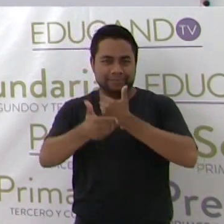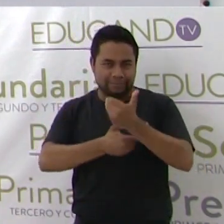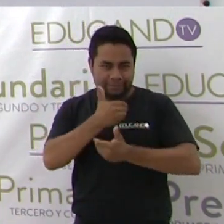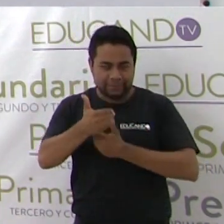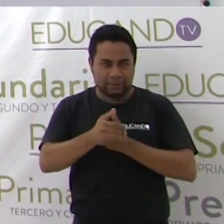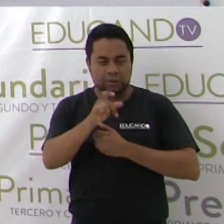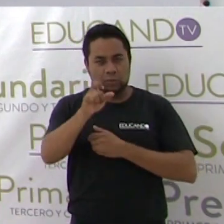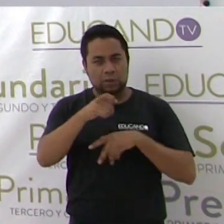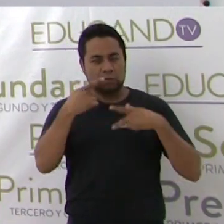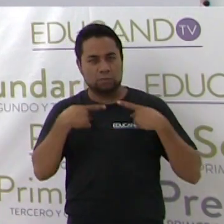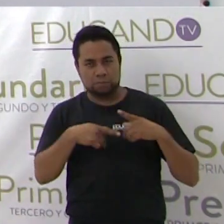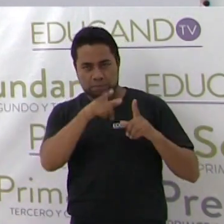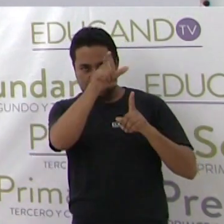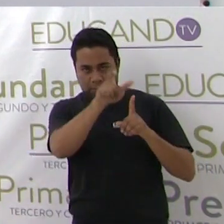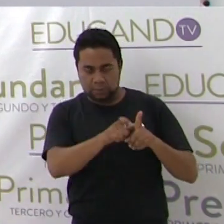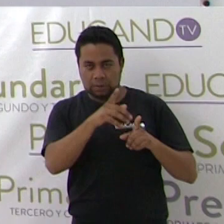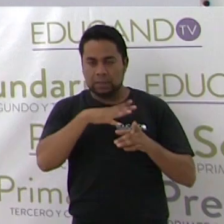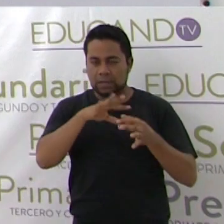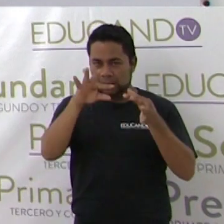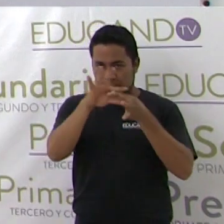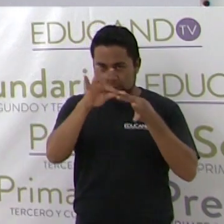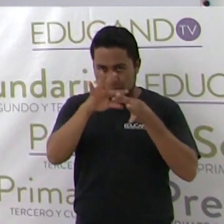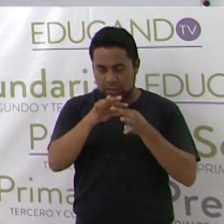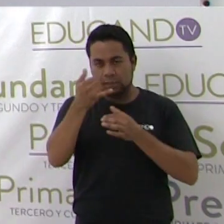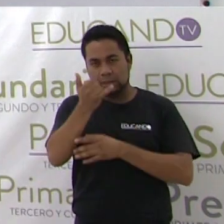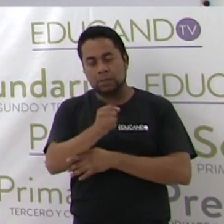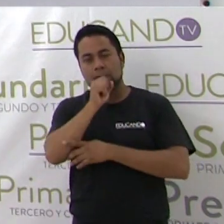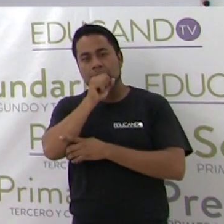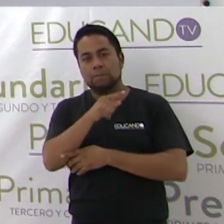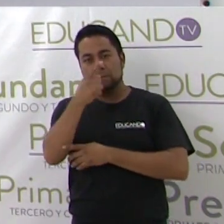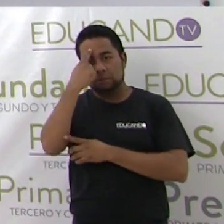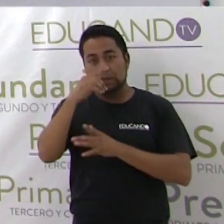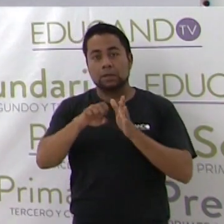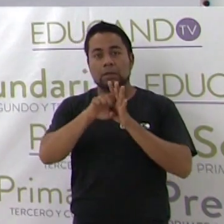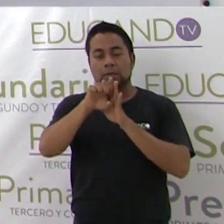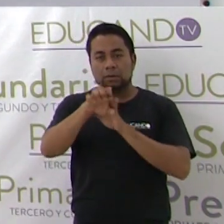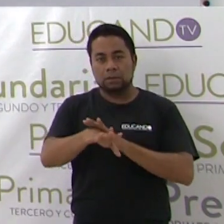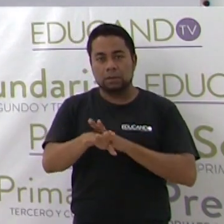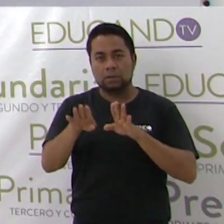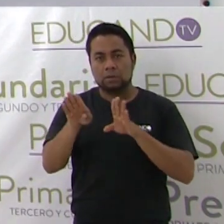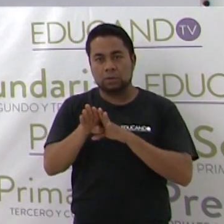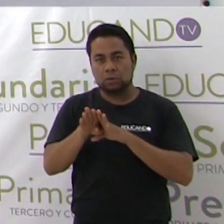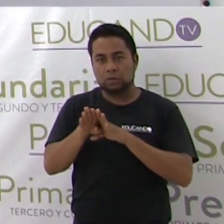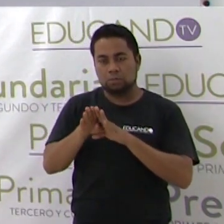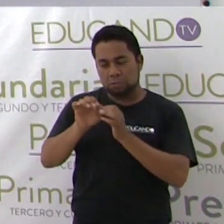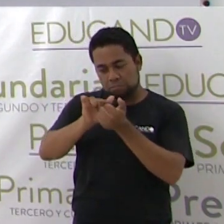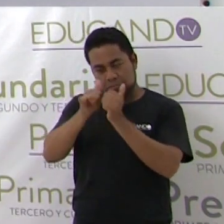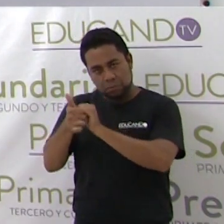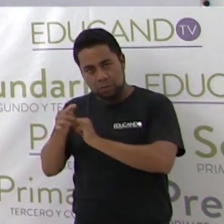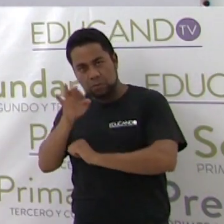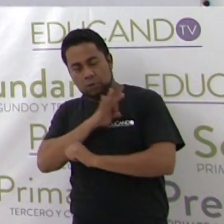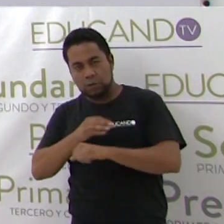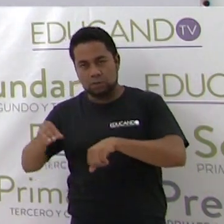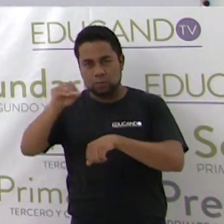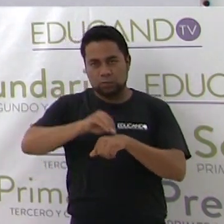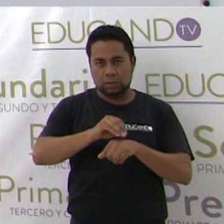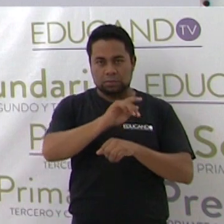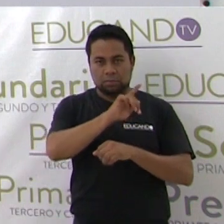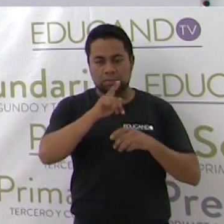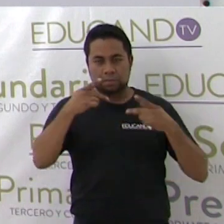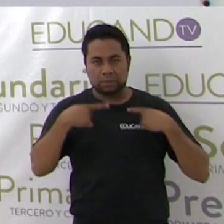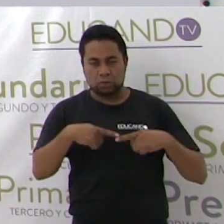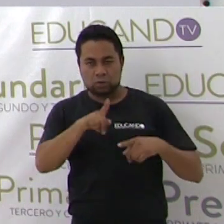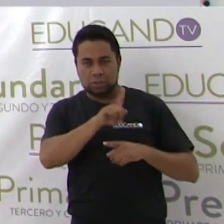en qué persona estamos hablando y también cómo lo queremos conjugar, si en singular o plural.